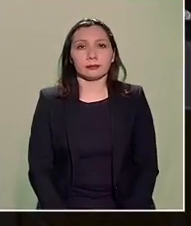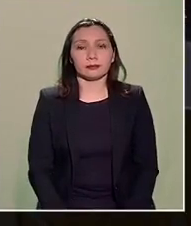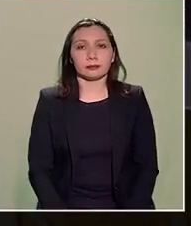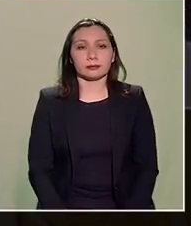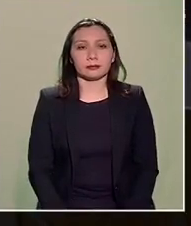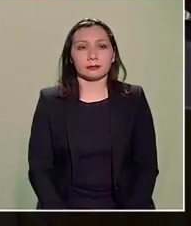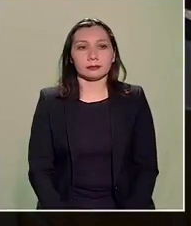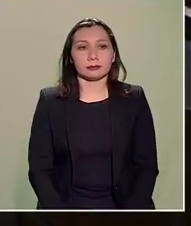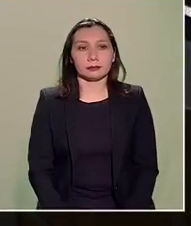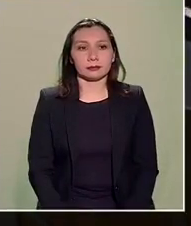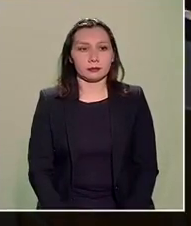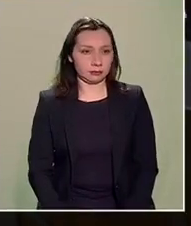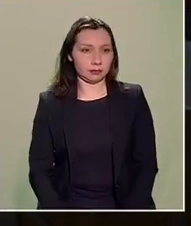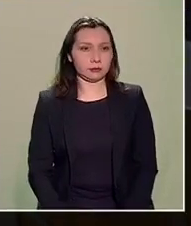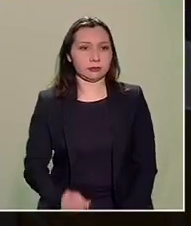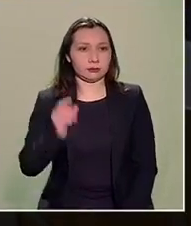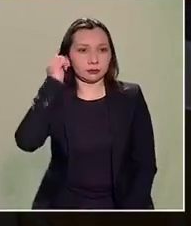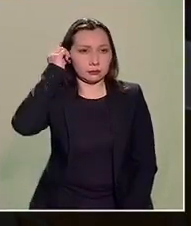permítanme